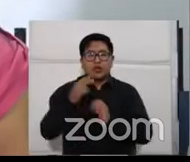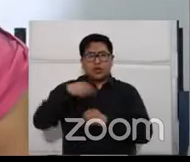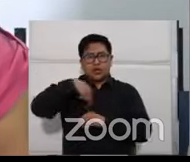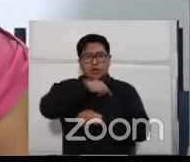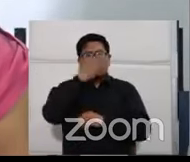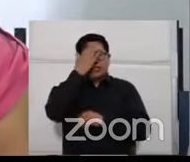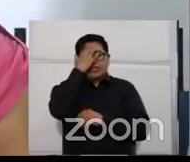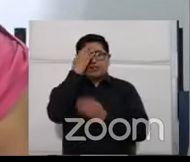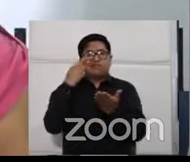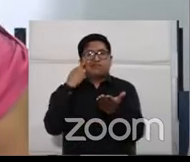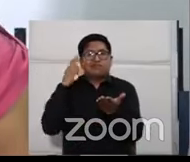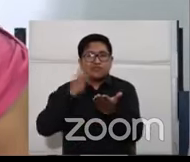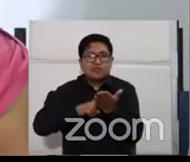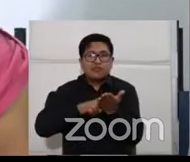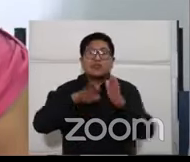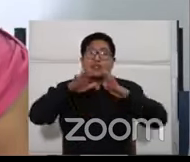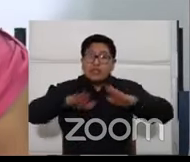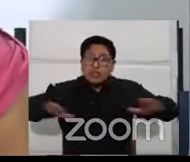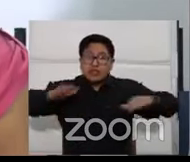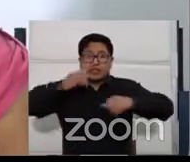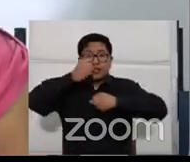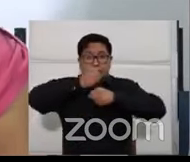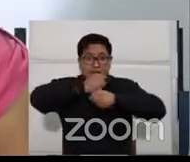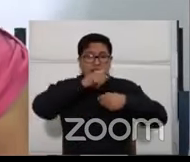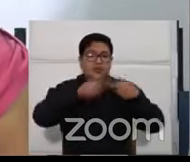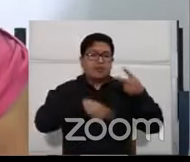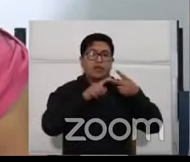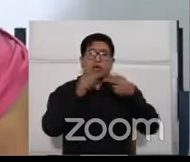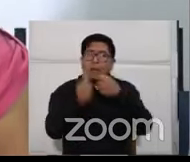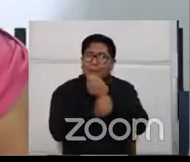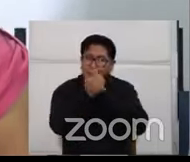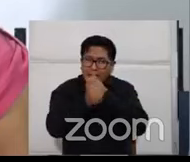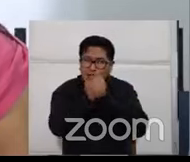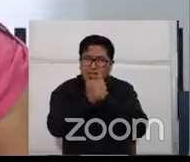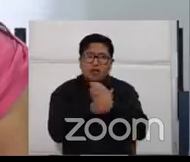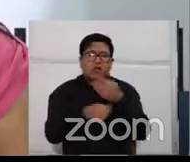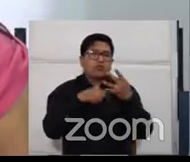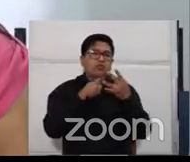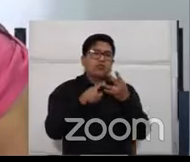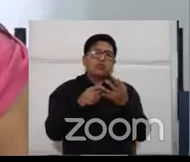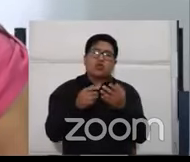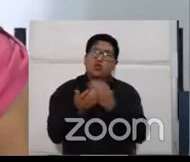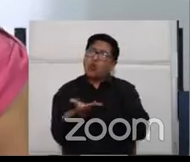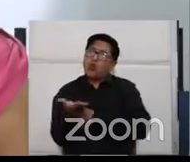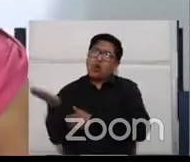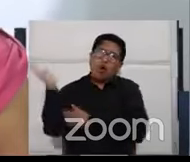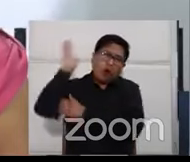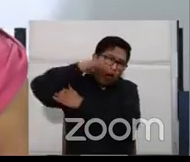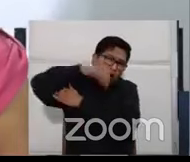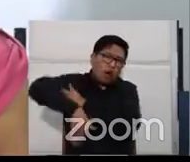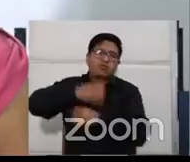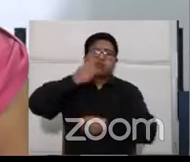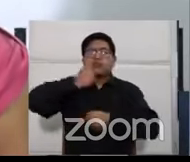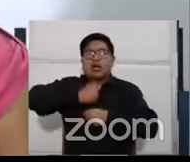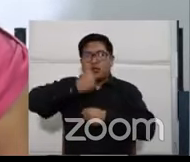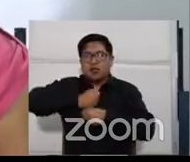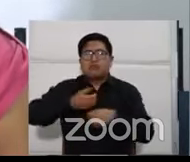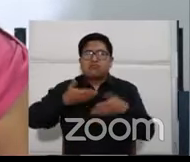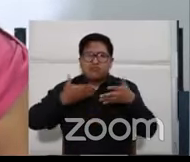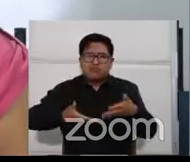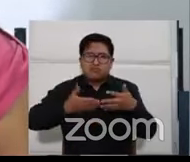infantil trabajo peligroso prohibido y explotación laboral fuerte y es muy delgada en